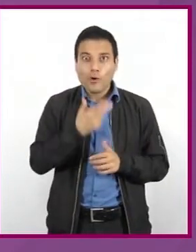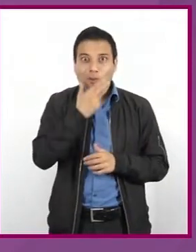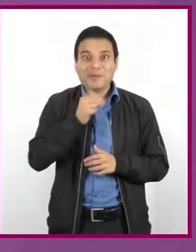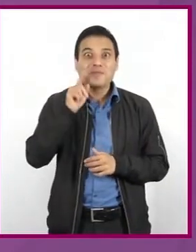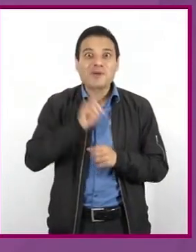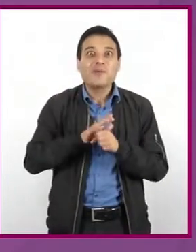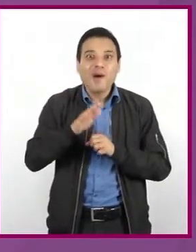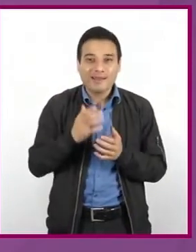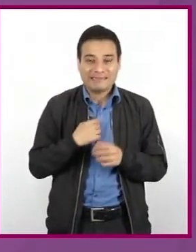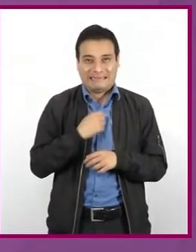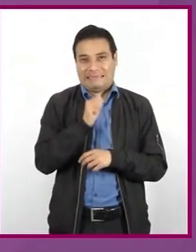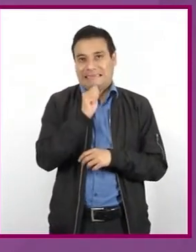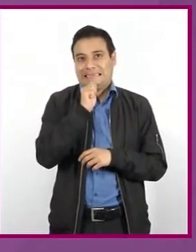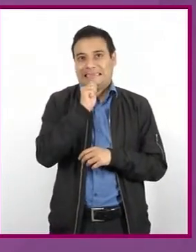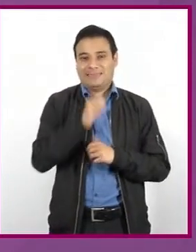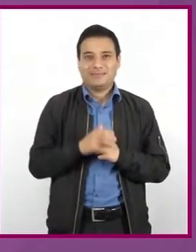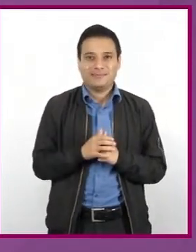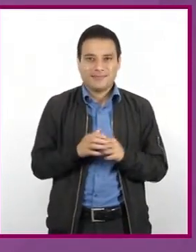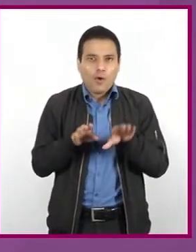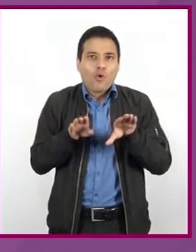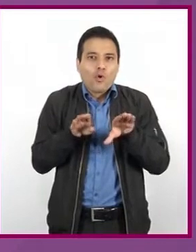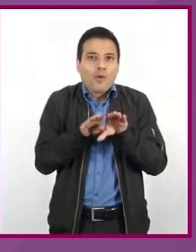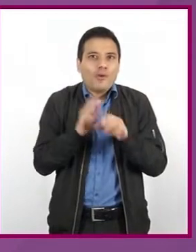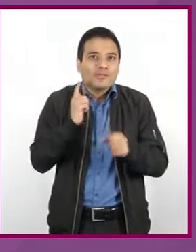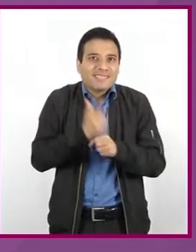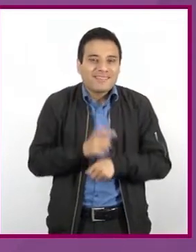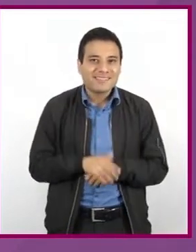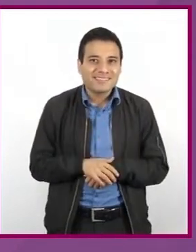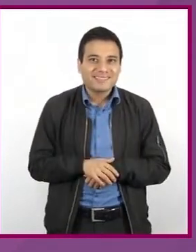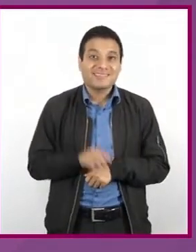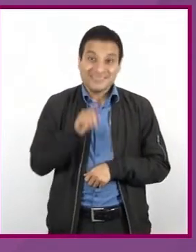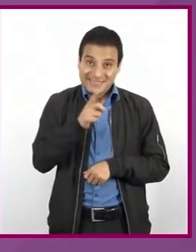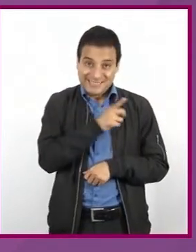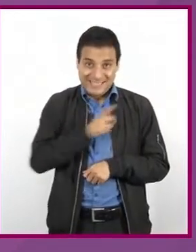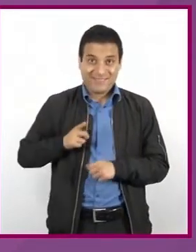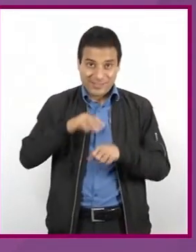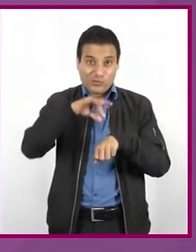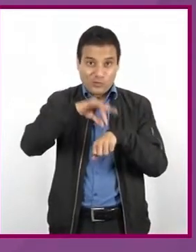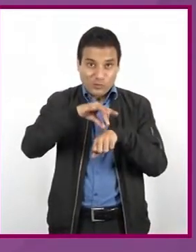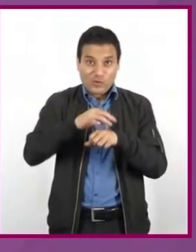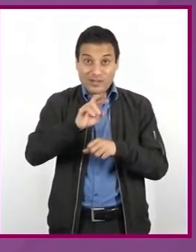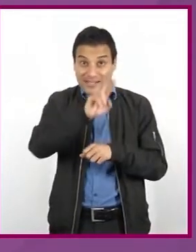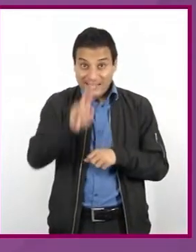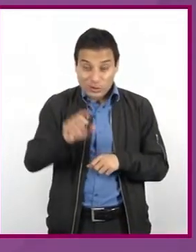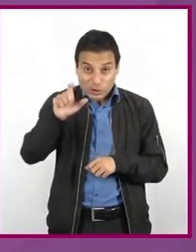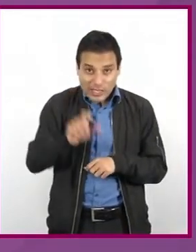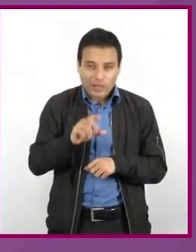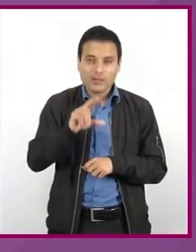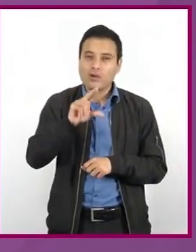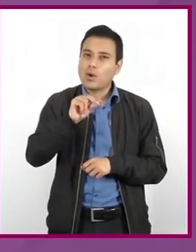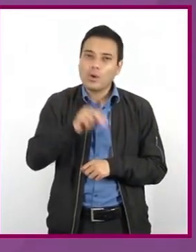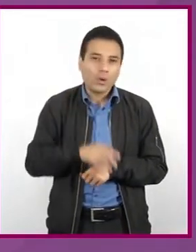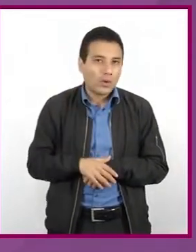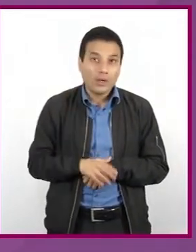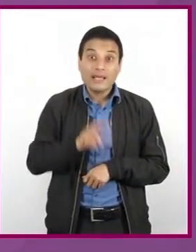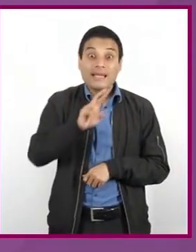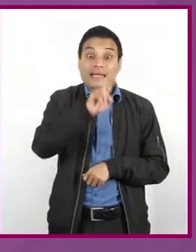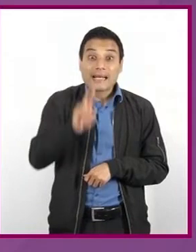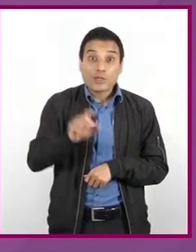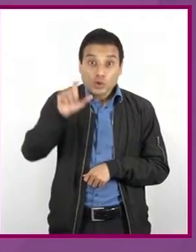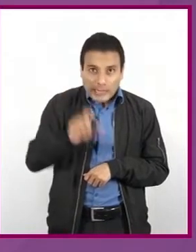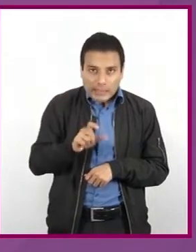niña? No, aún no lo sé. ¿Y cómo puedes averiguarlo? ¿Debes hacerte un estudio de rayos X o algo así? No, Iván, los rayos X son